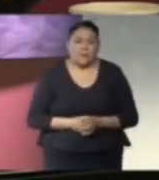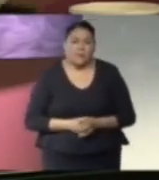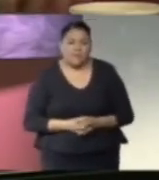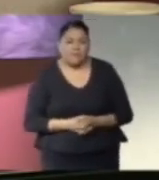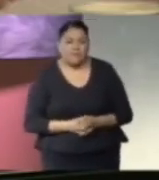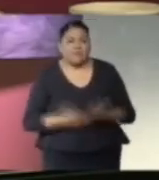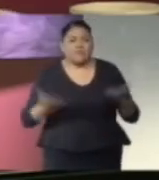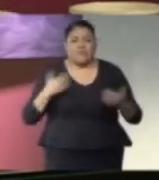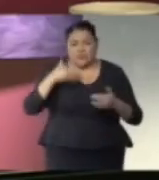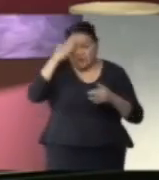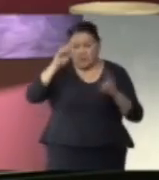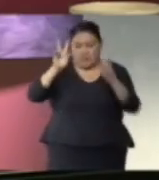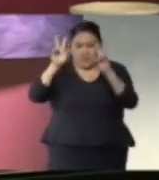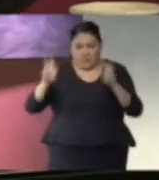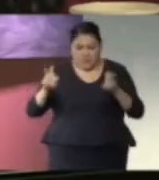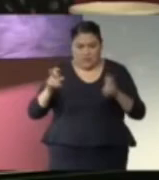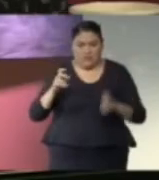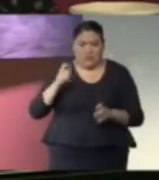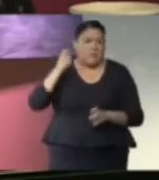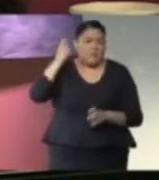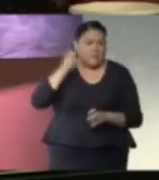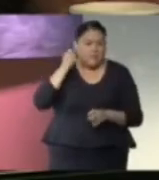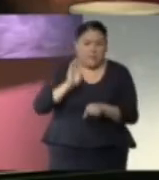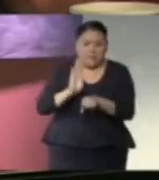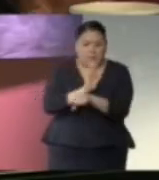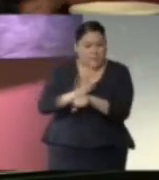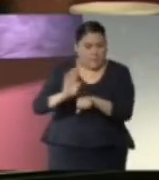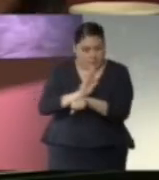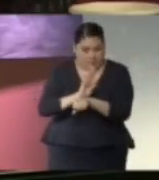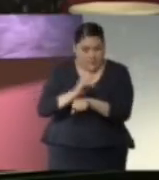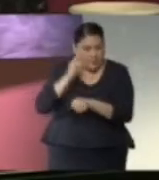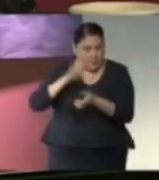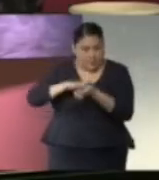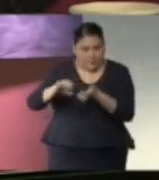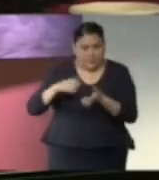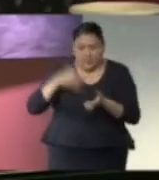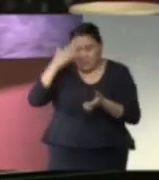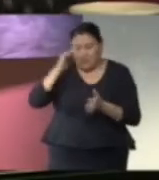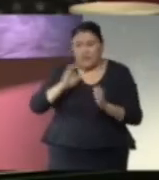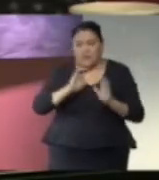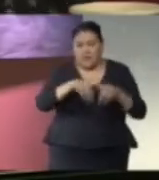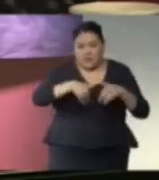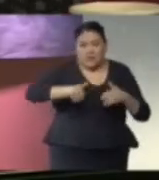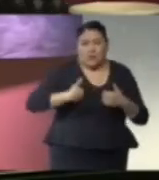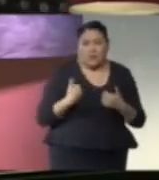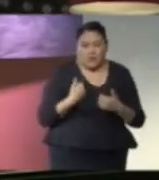Las prestaciones, ¿no?, que también ya empezaban a mencionar sobre el acceso a las estancias infantiles, bueno,